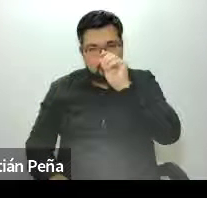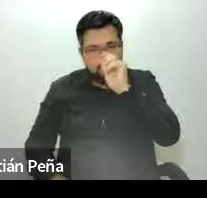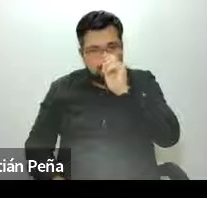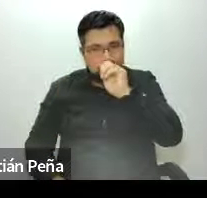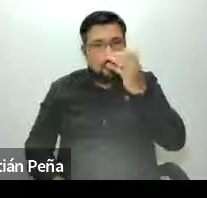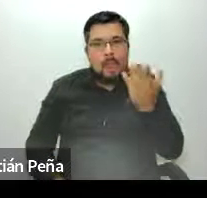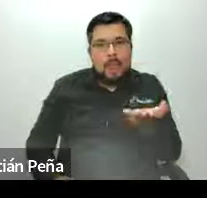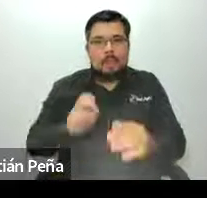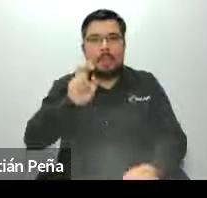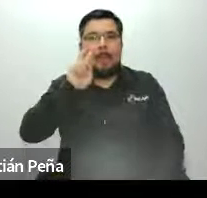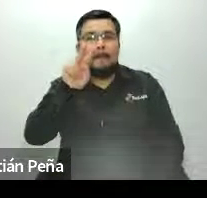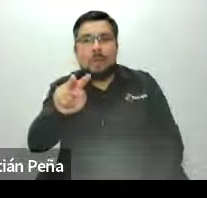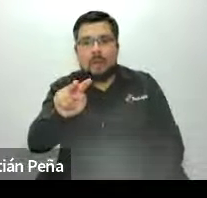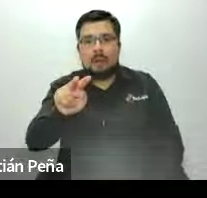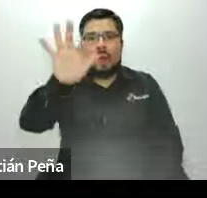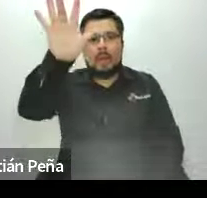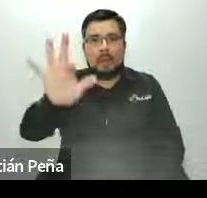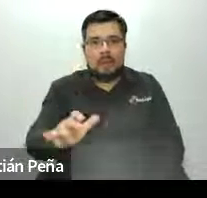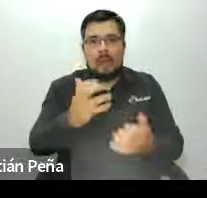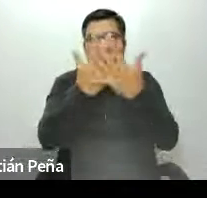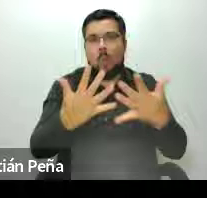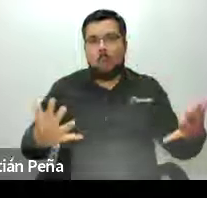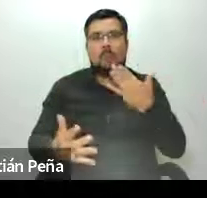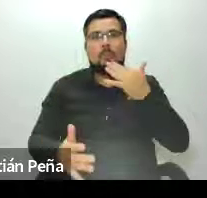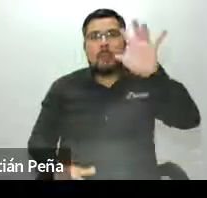currículum y las características de nuestros estudiantes.